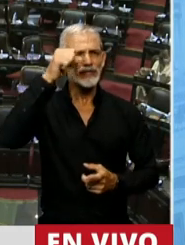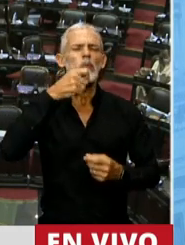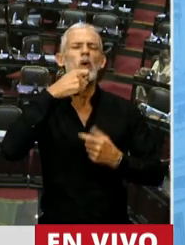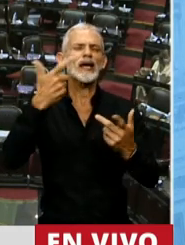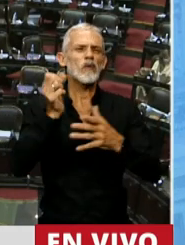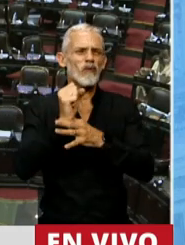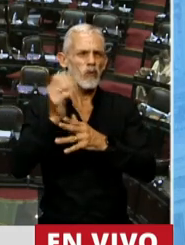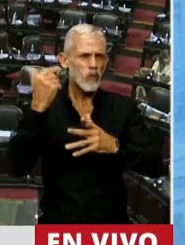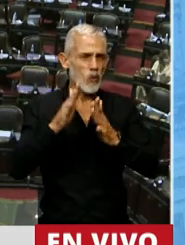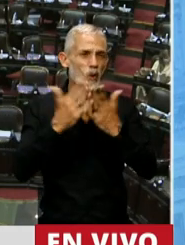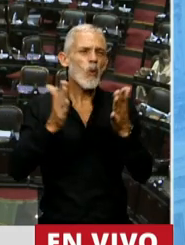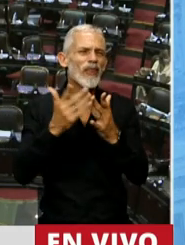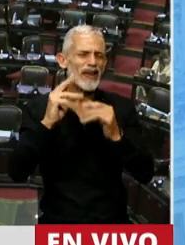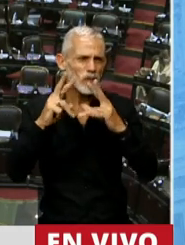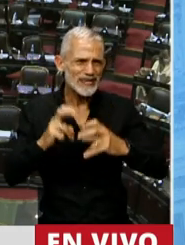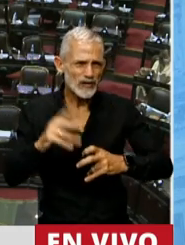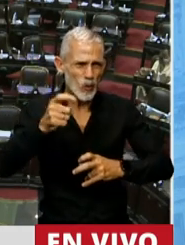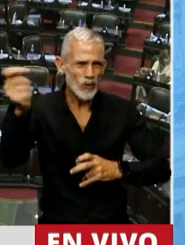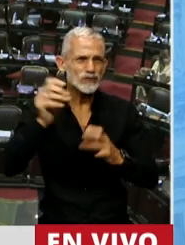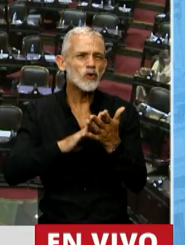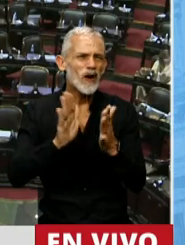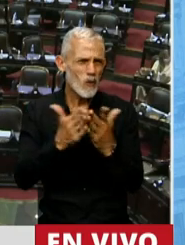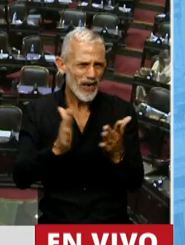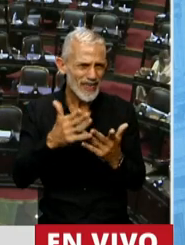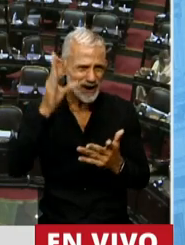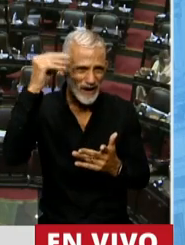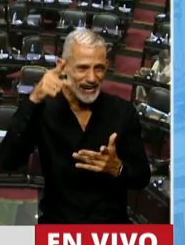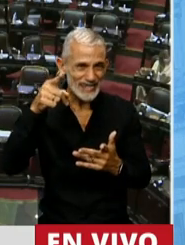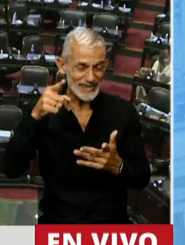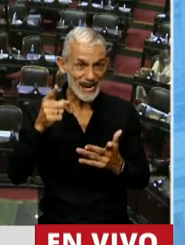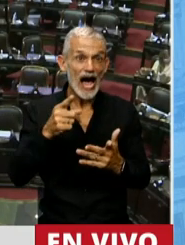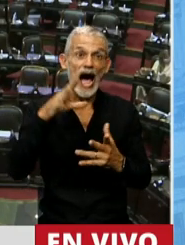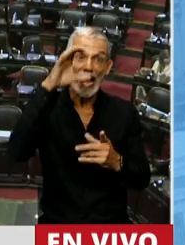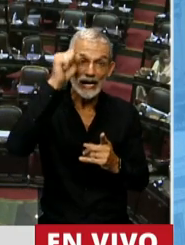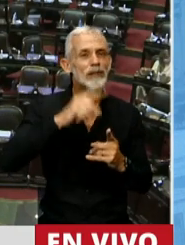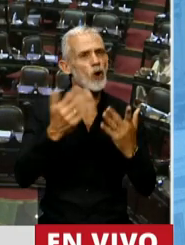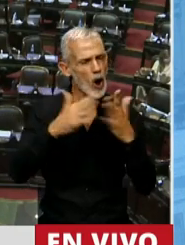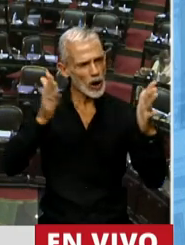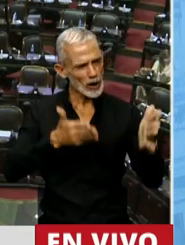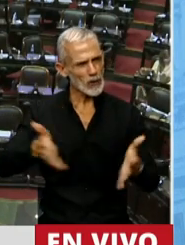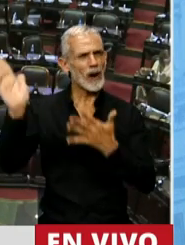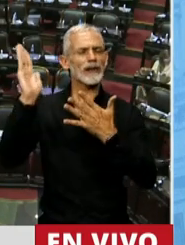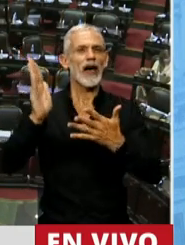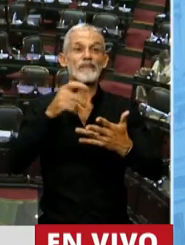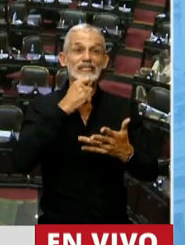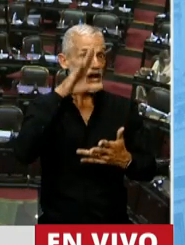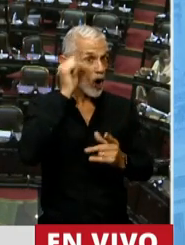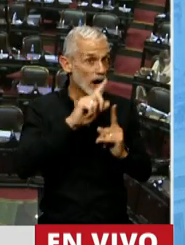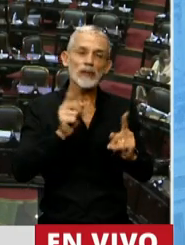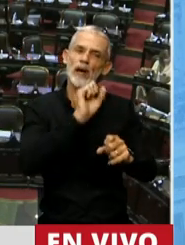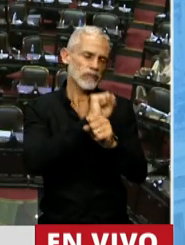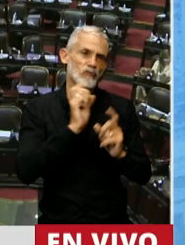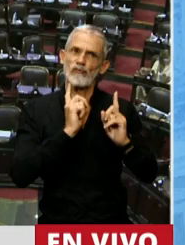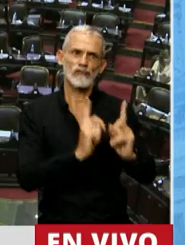de los cuadernos, quien se arrepentía recobraba la libertad, y quien no se arrepentía seguía